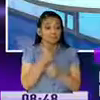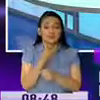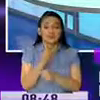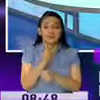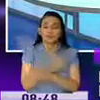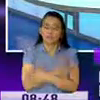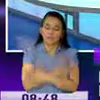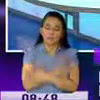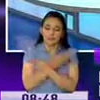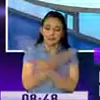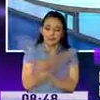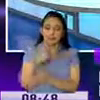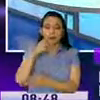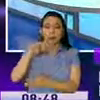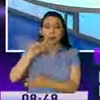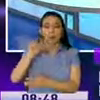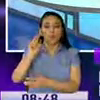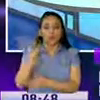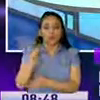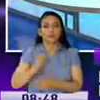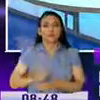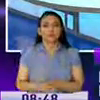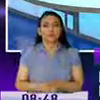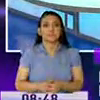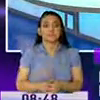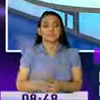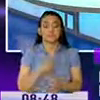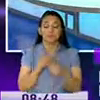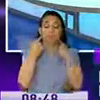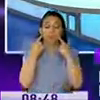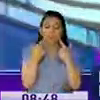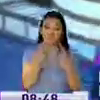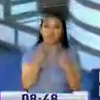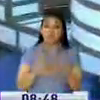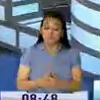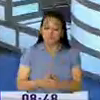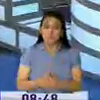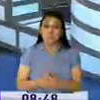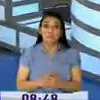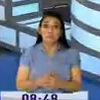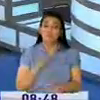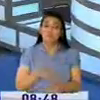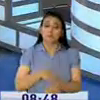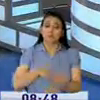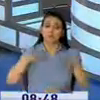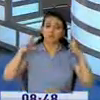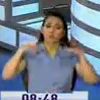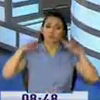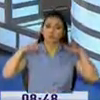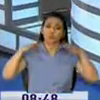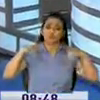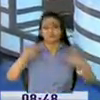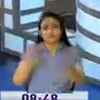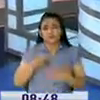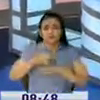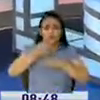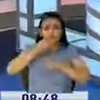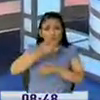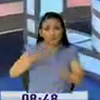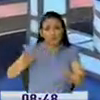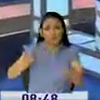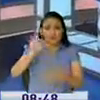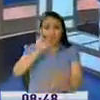Abrazo para Juan Zapata también. Y hay que estar muy vigilantes de esto, sobre todo por las, lamentablemente, de las lluvias. Informar quieren, ¿no?, a las autoridades a través